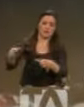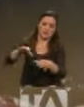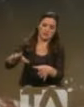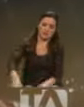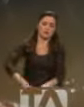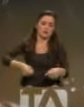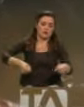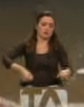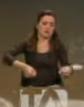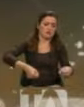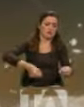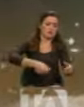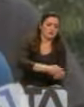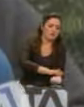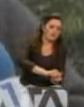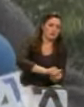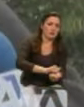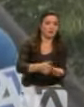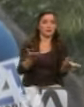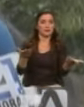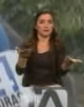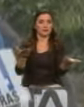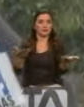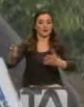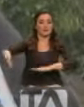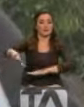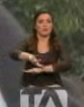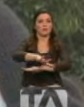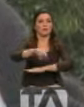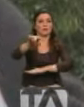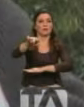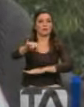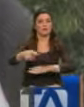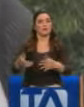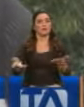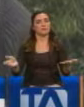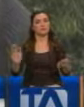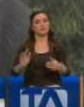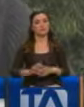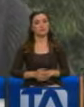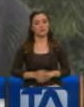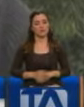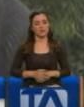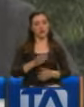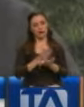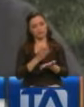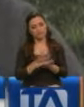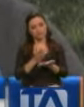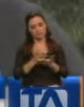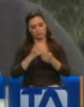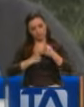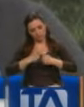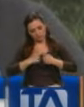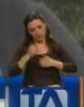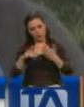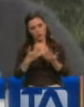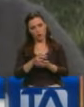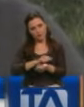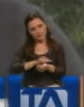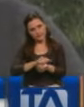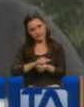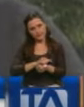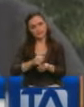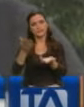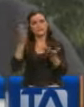y además lavar su ropa. Agua de allá abajo toca traer de estero para cocinar, bañar todo, lavar todo,